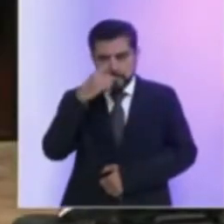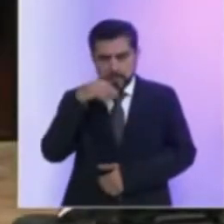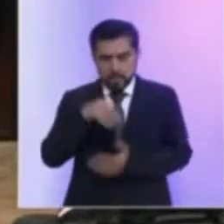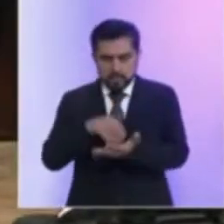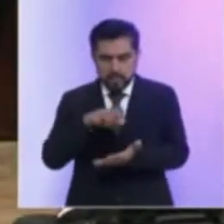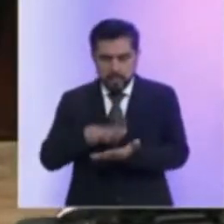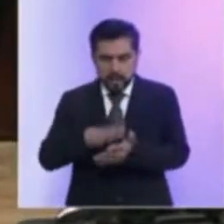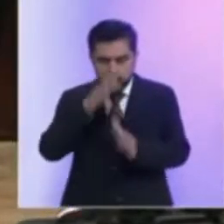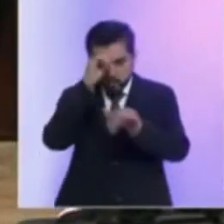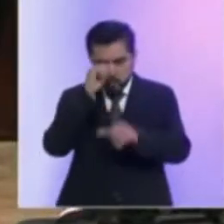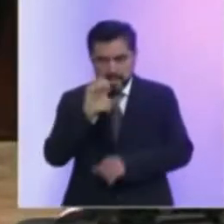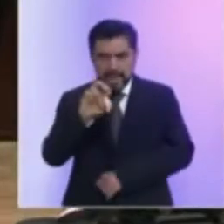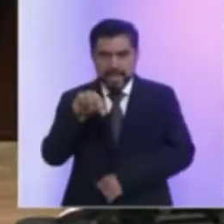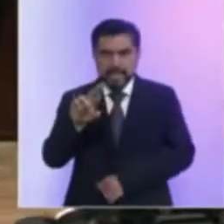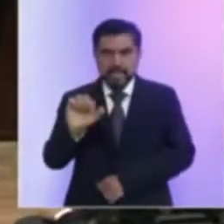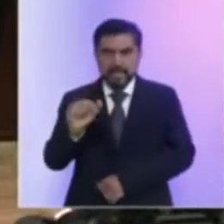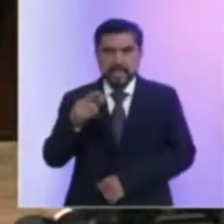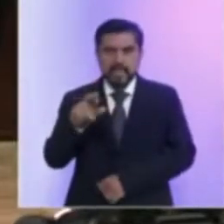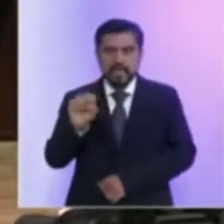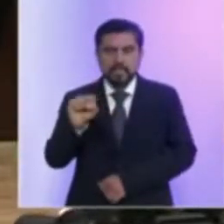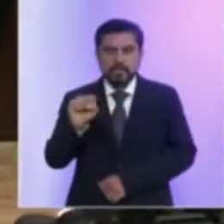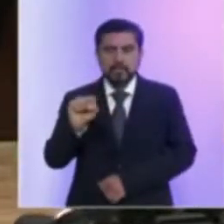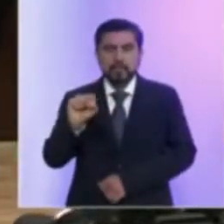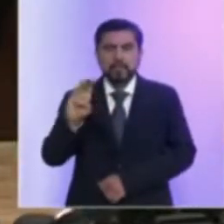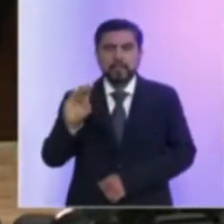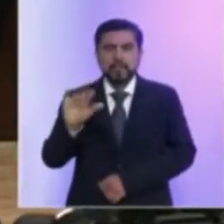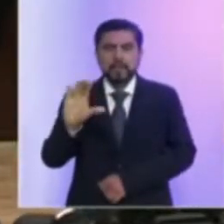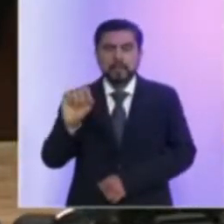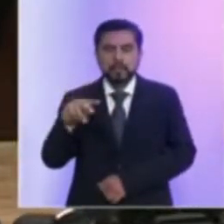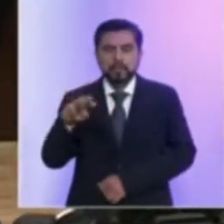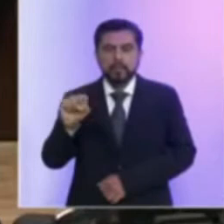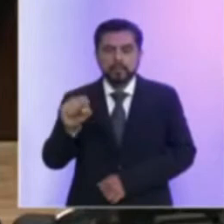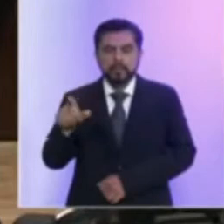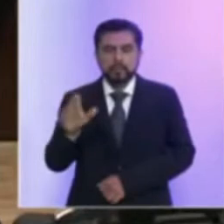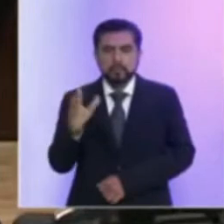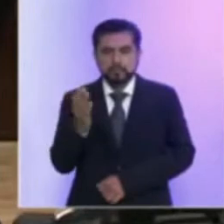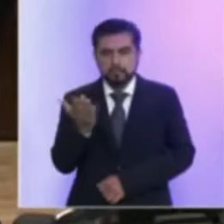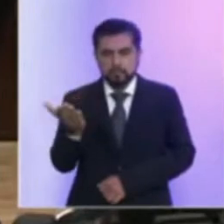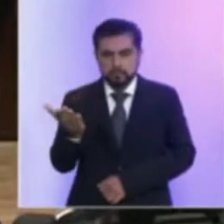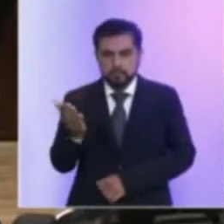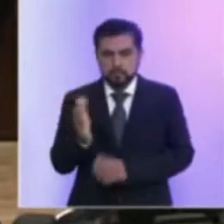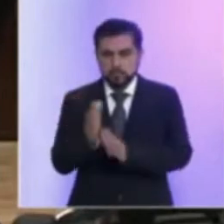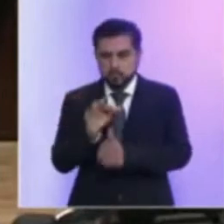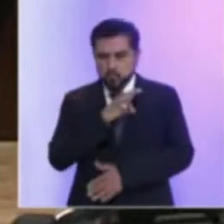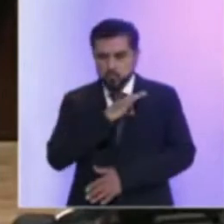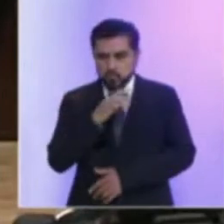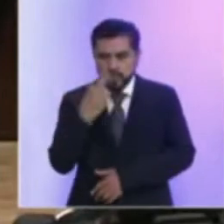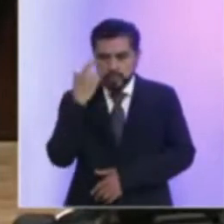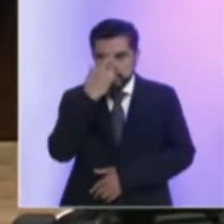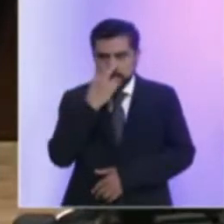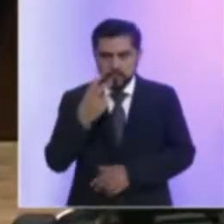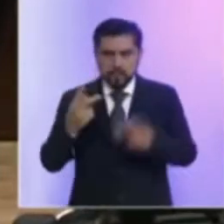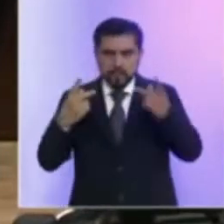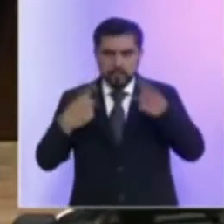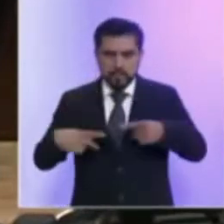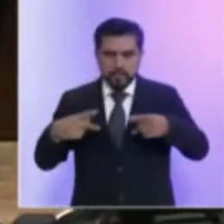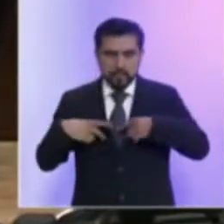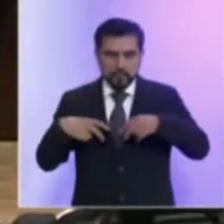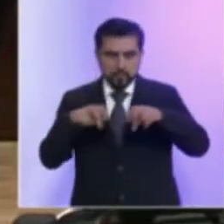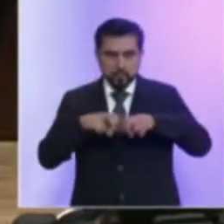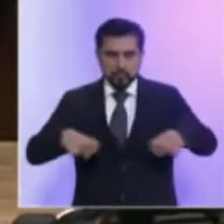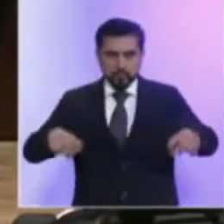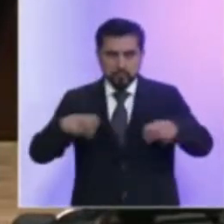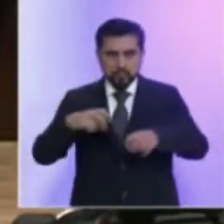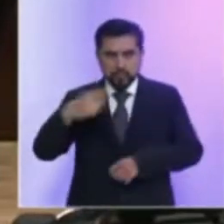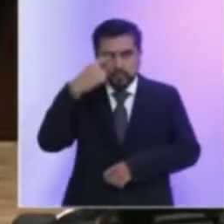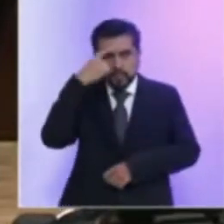de la Enrique constancia de mayoría Ernesto y validez Santana de Presidenta electa de los Estados Unidos por Mexicanos, favor, verifique a la doctora el quórum Sheinbaum-Pardo. Y de cuenta con